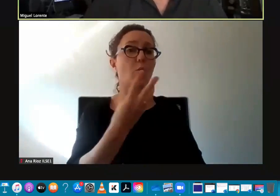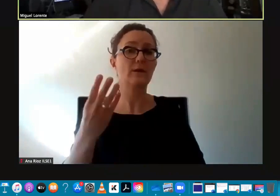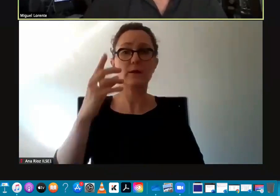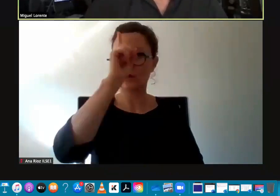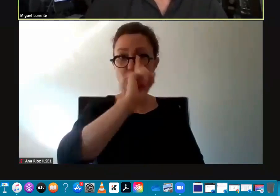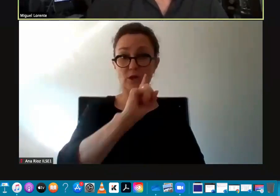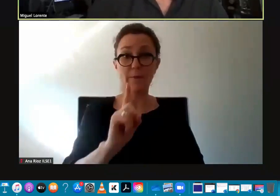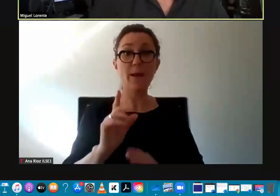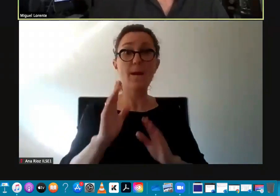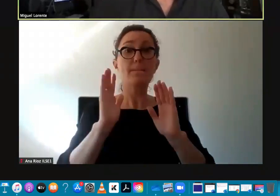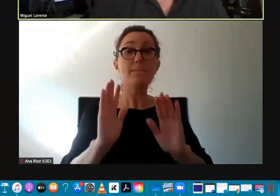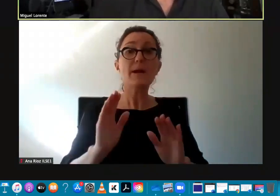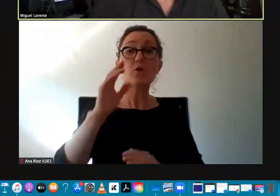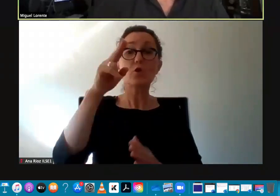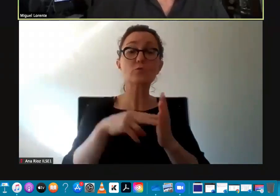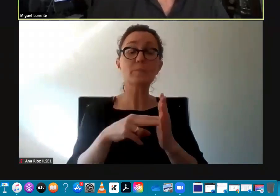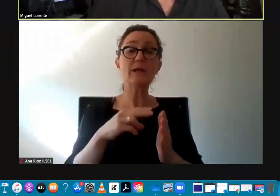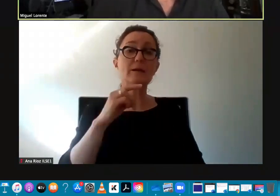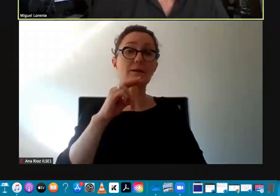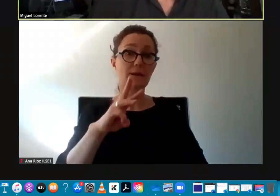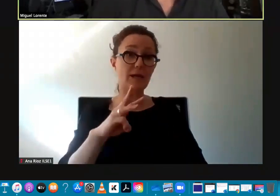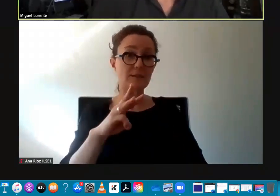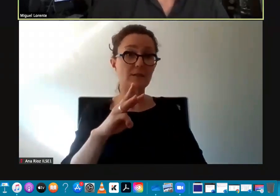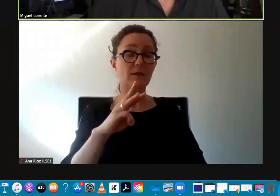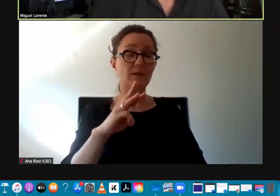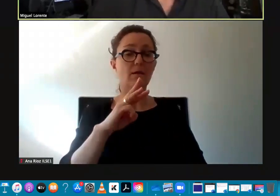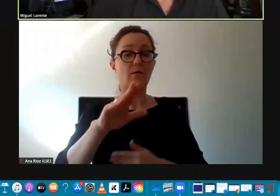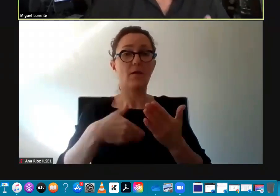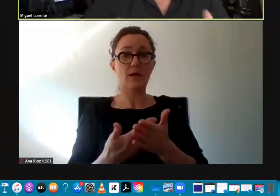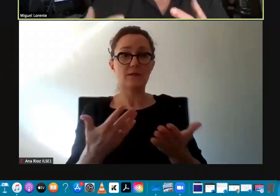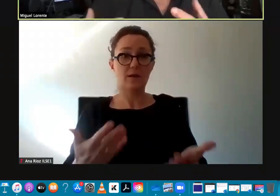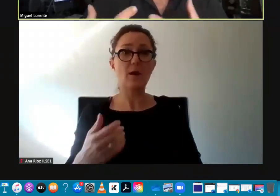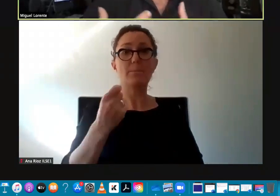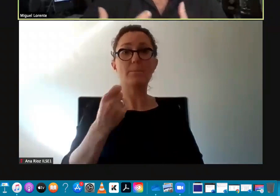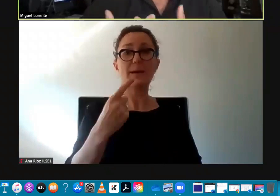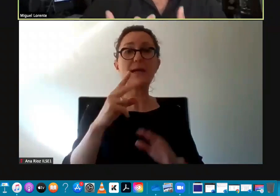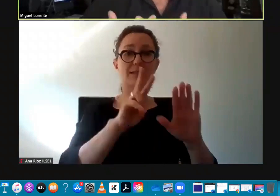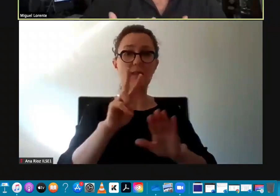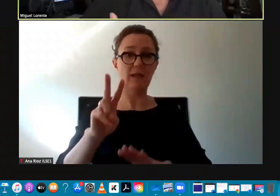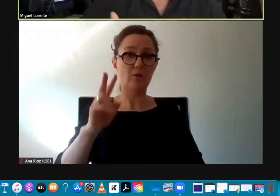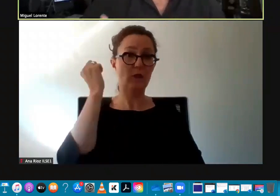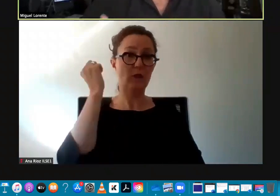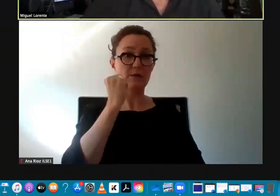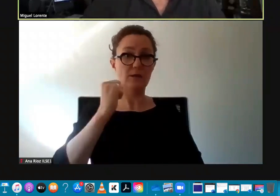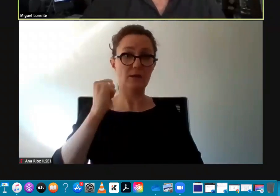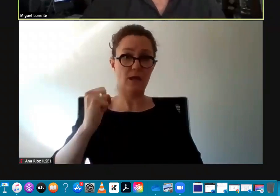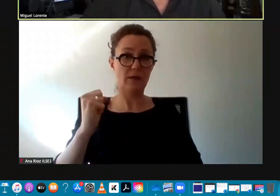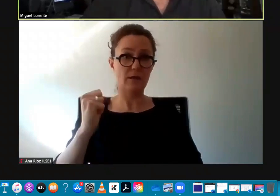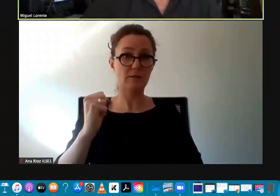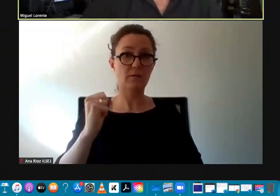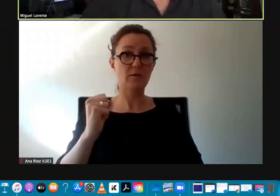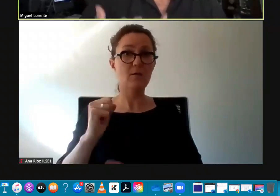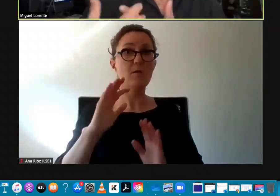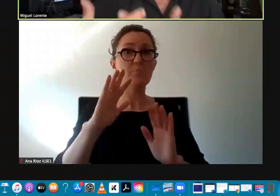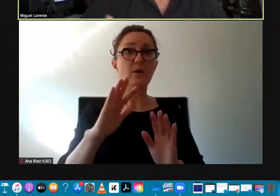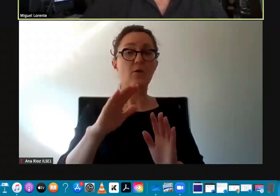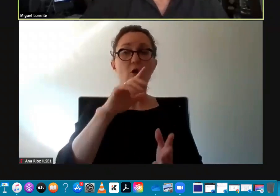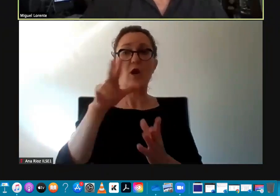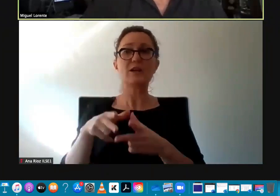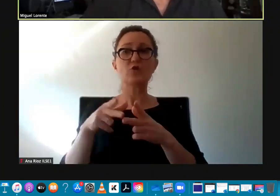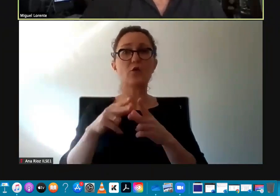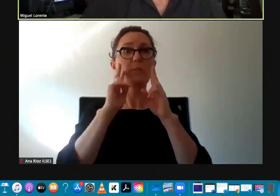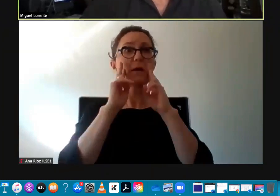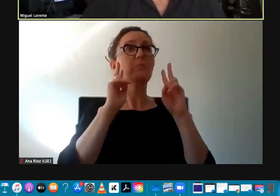2003, desde hace 13 años, son 1.072 las mujeres asesinadas. Y no existe una percepción social de gravedad, e incluso